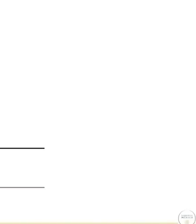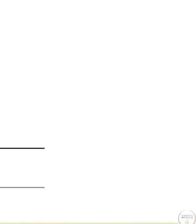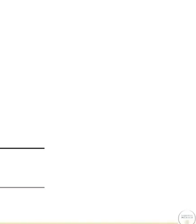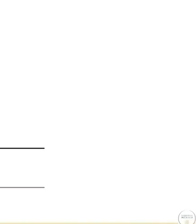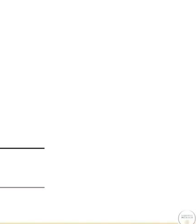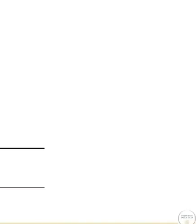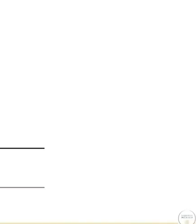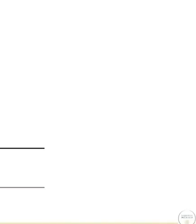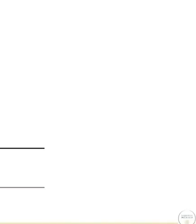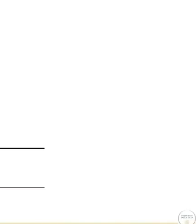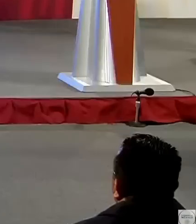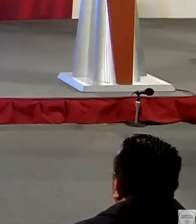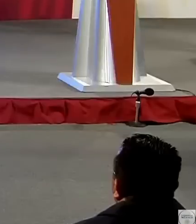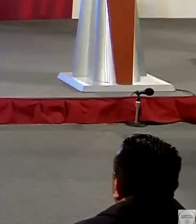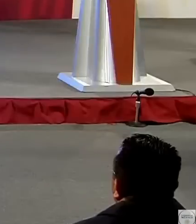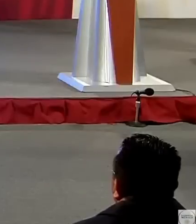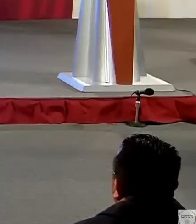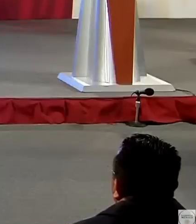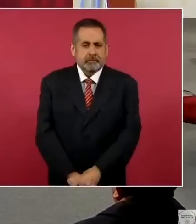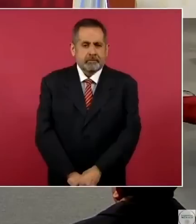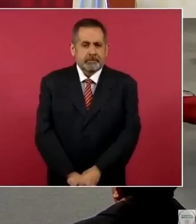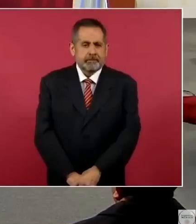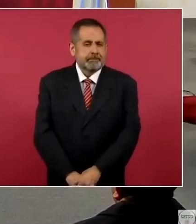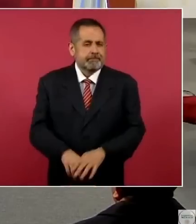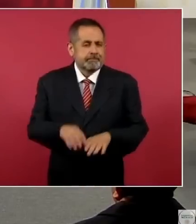es un asunto político.